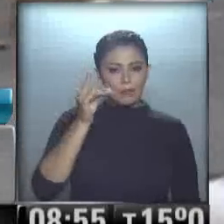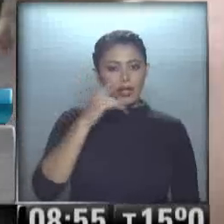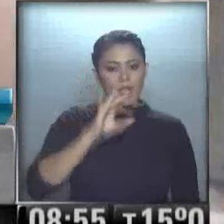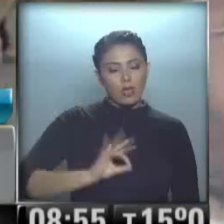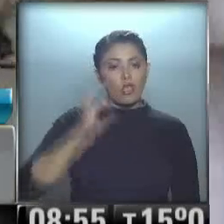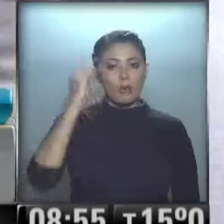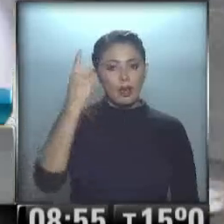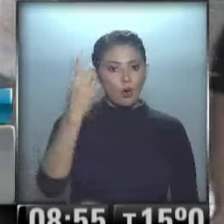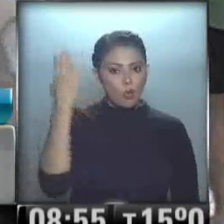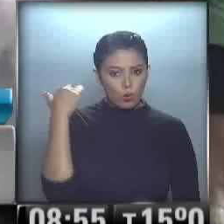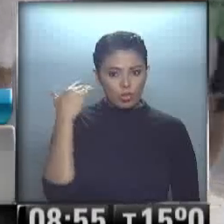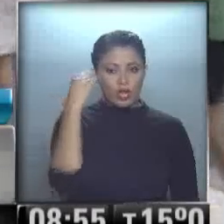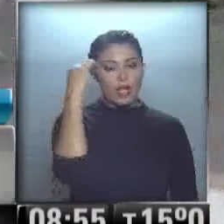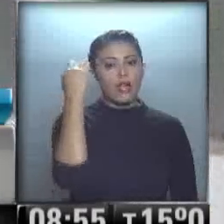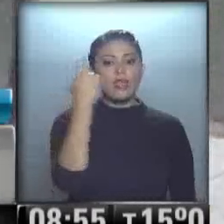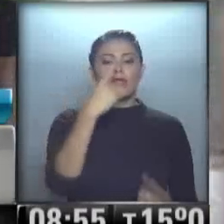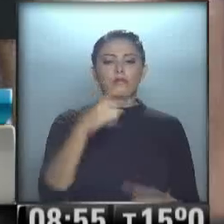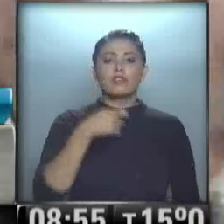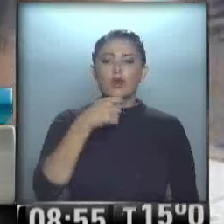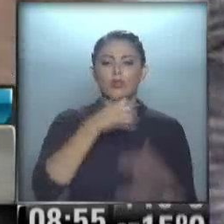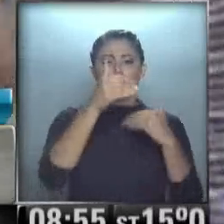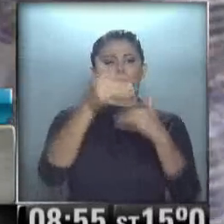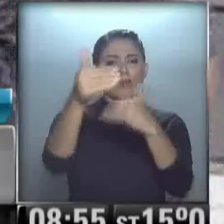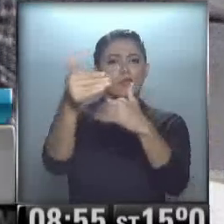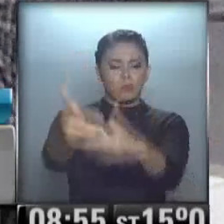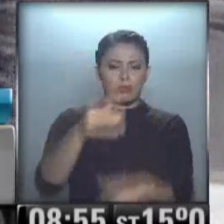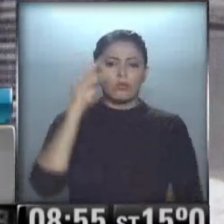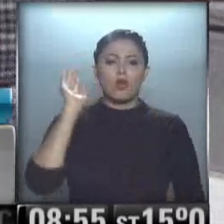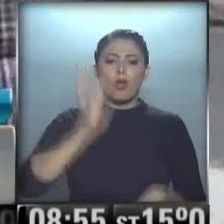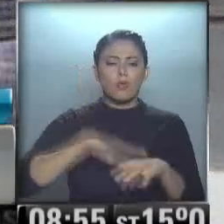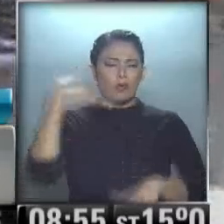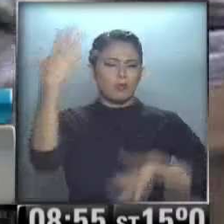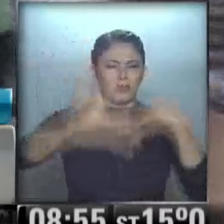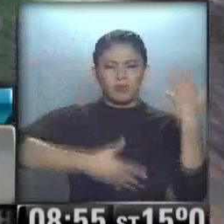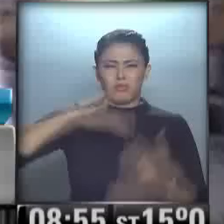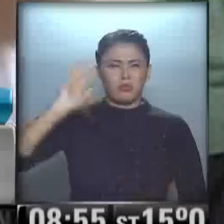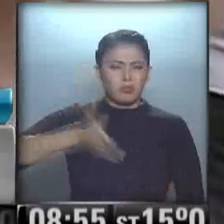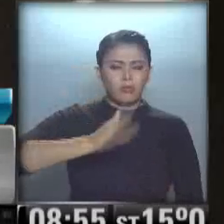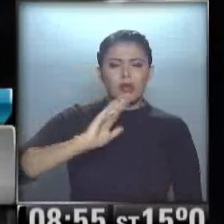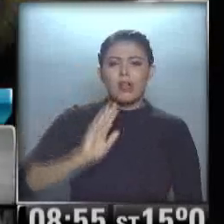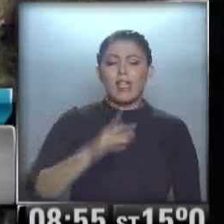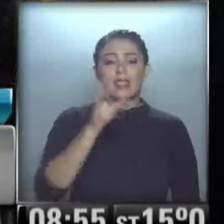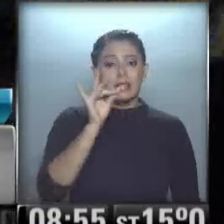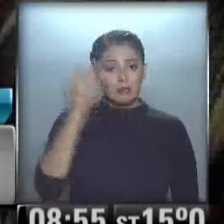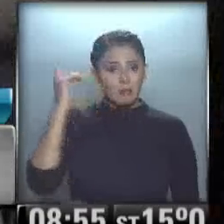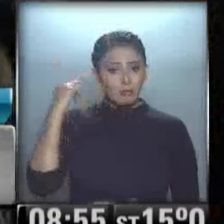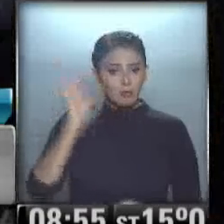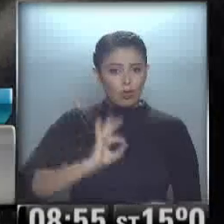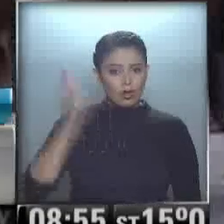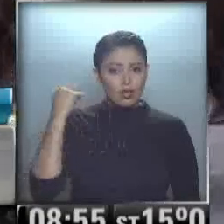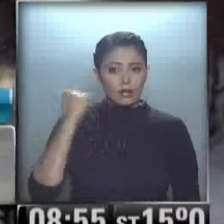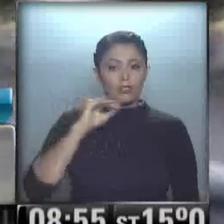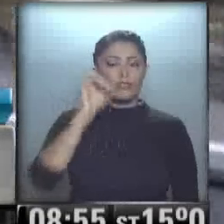2001 el varias veces postergado juicio por la brut brutal y descontrolada represión de diciembre de aquel año